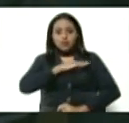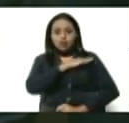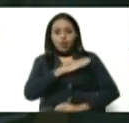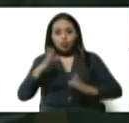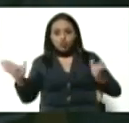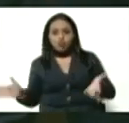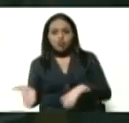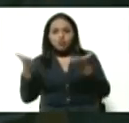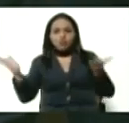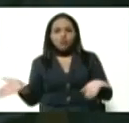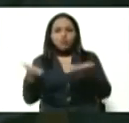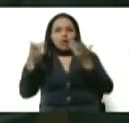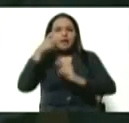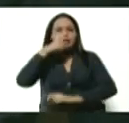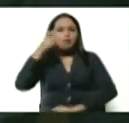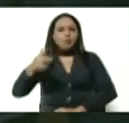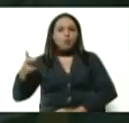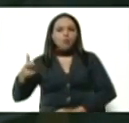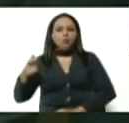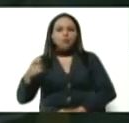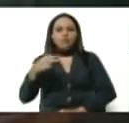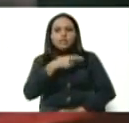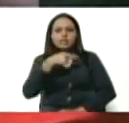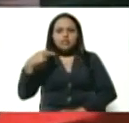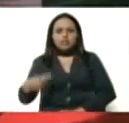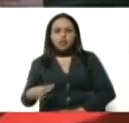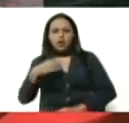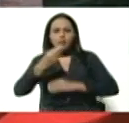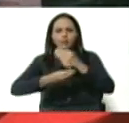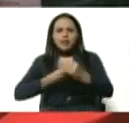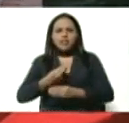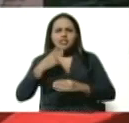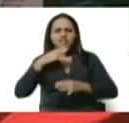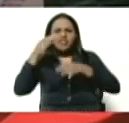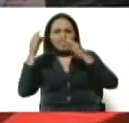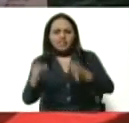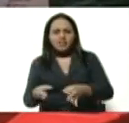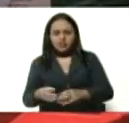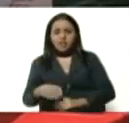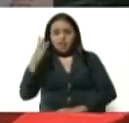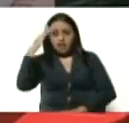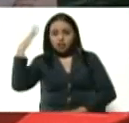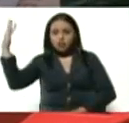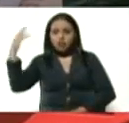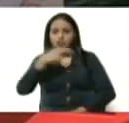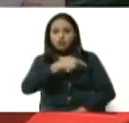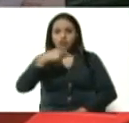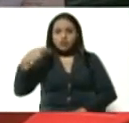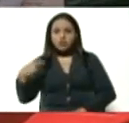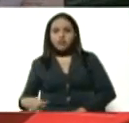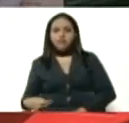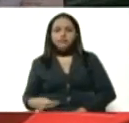la nación china o hacer realidad el sueño chino.